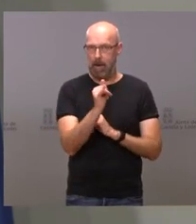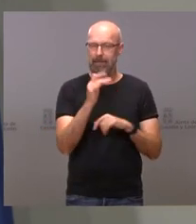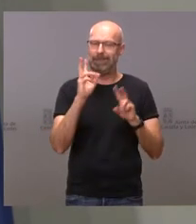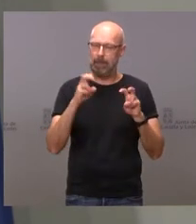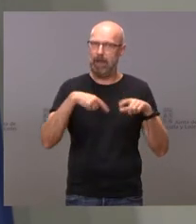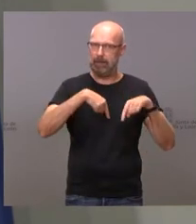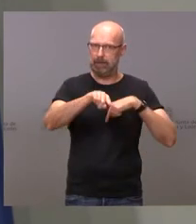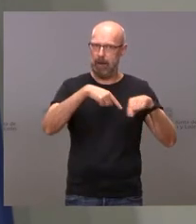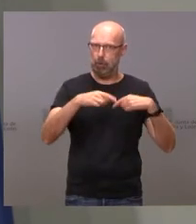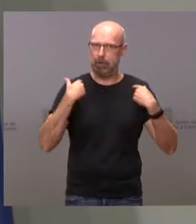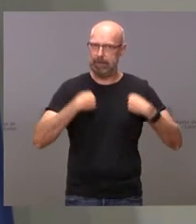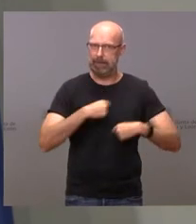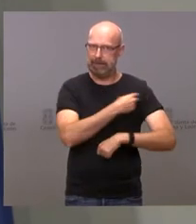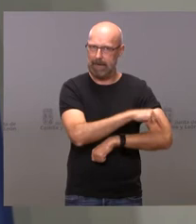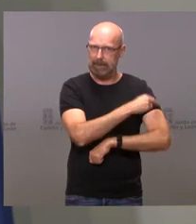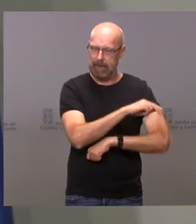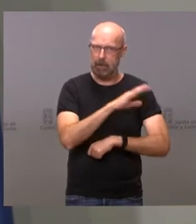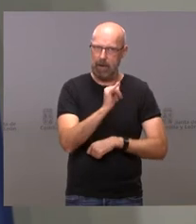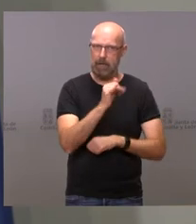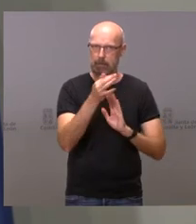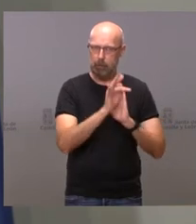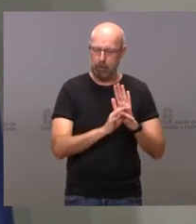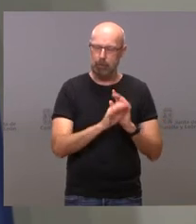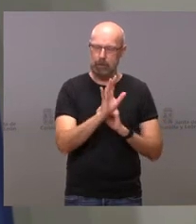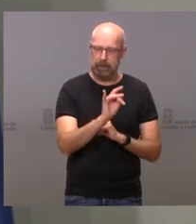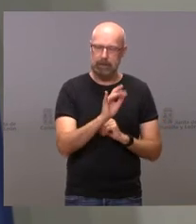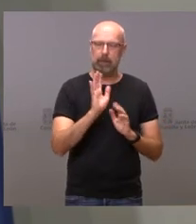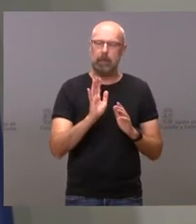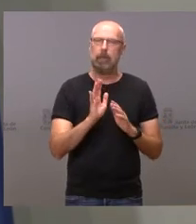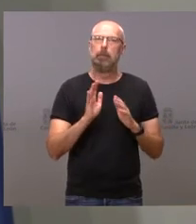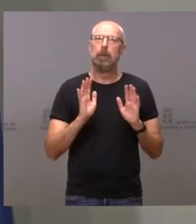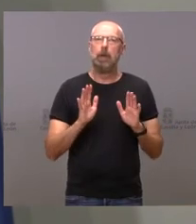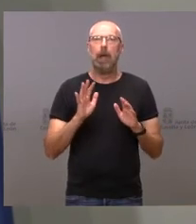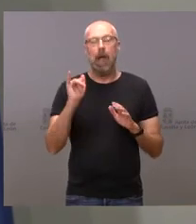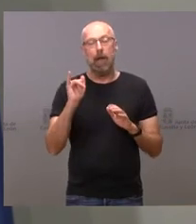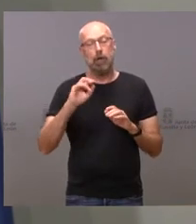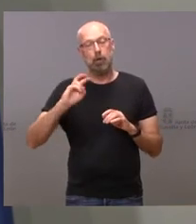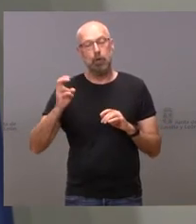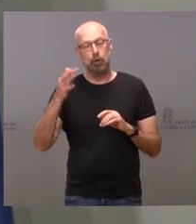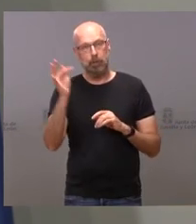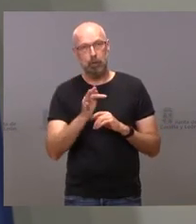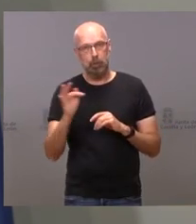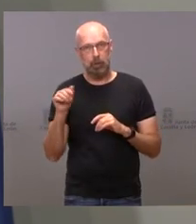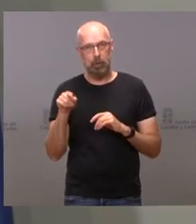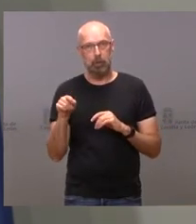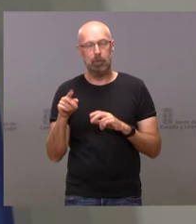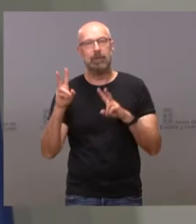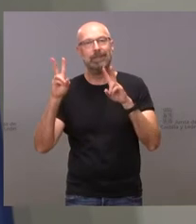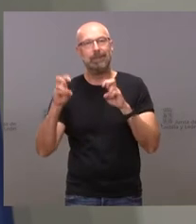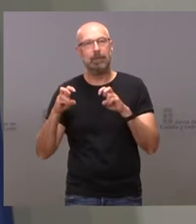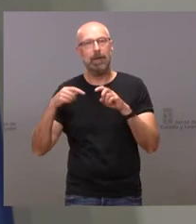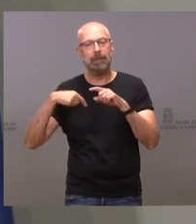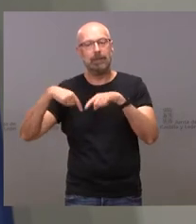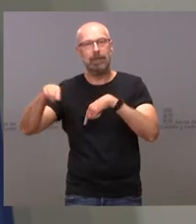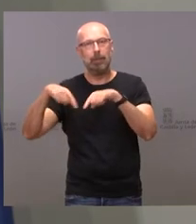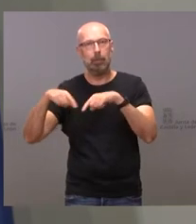sanitario, que no es exactamente esta cuestión, naturalmente, y hay un presupuesto en lo que respecta al transporte